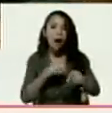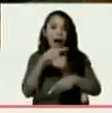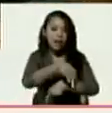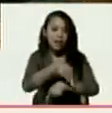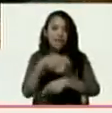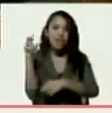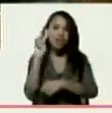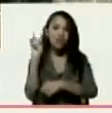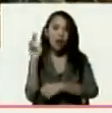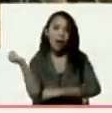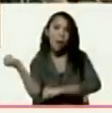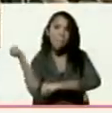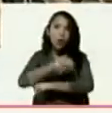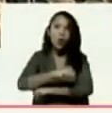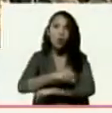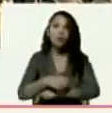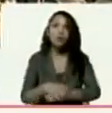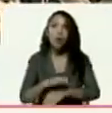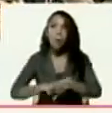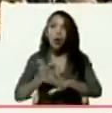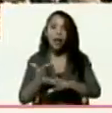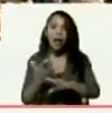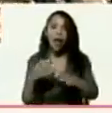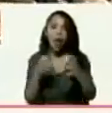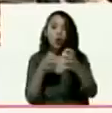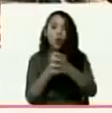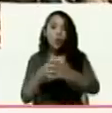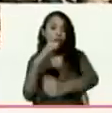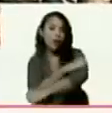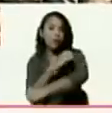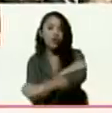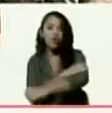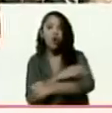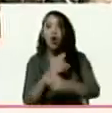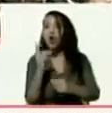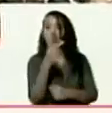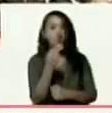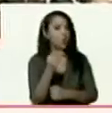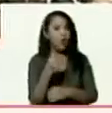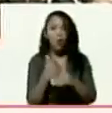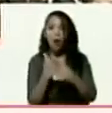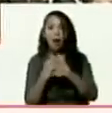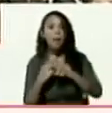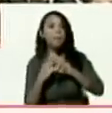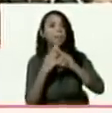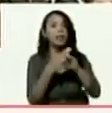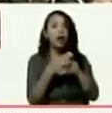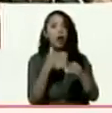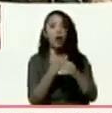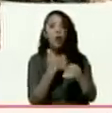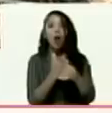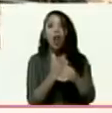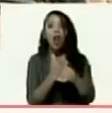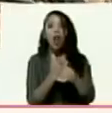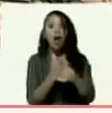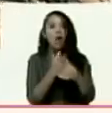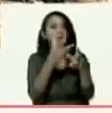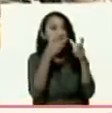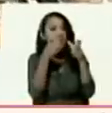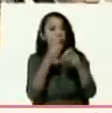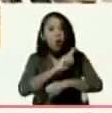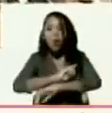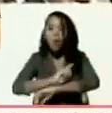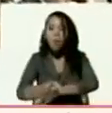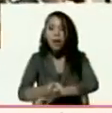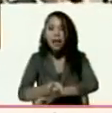Venezuela. Porque hubo sectores de la derecha que no se prestaron a cumplir la orden que